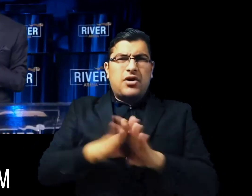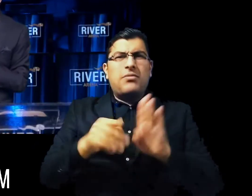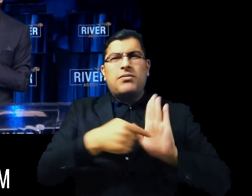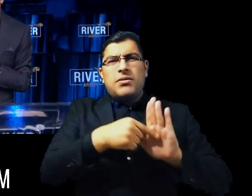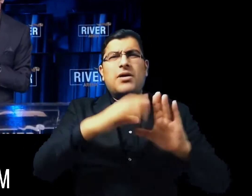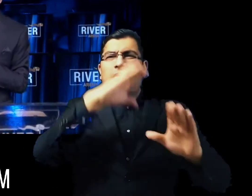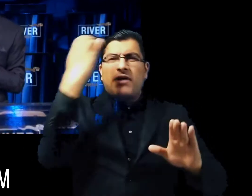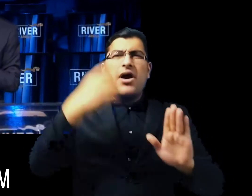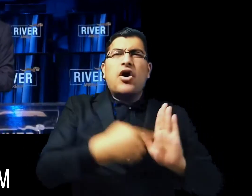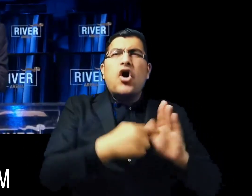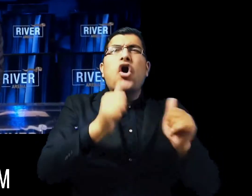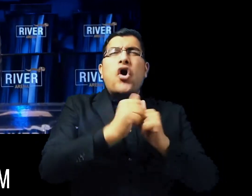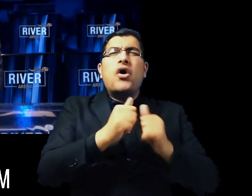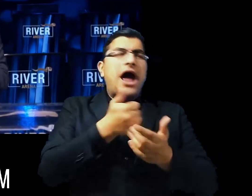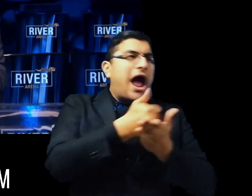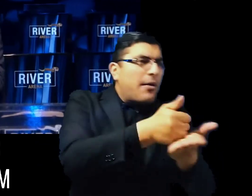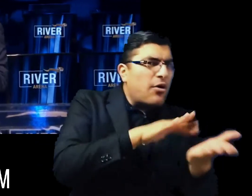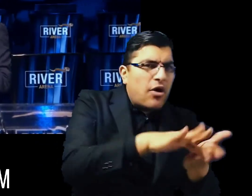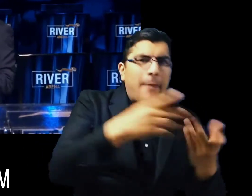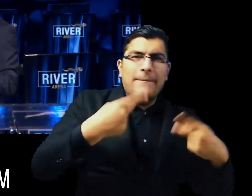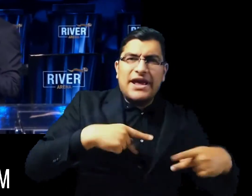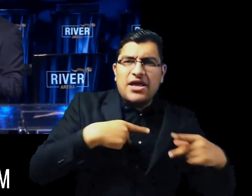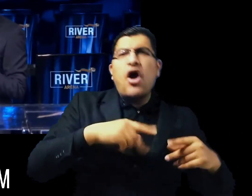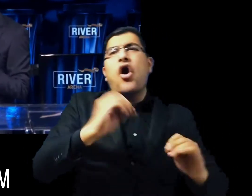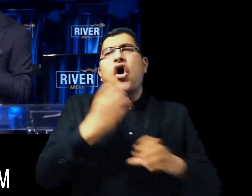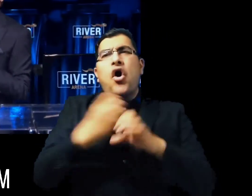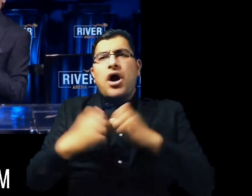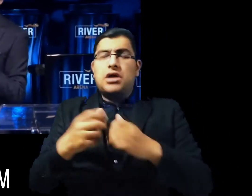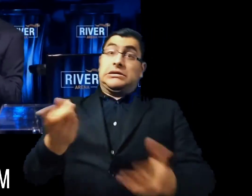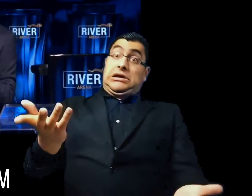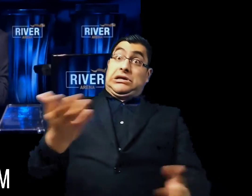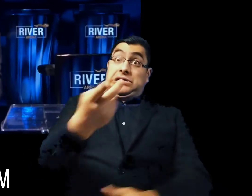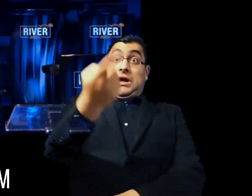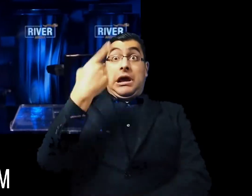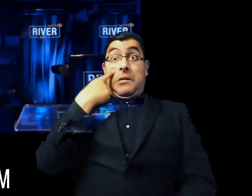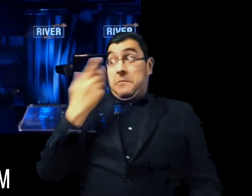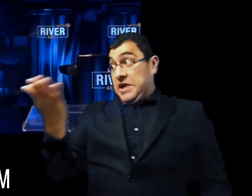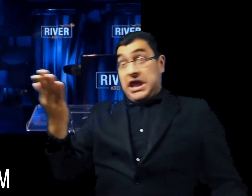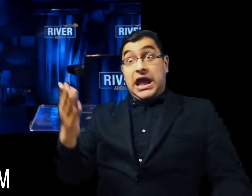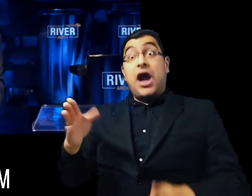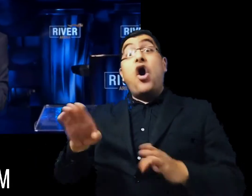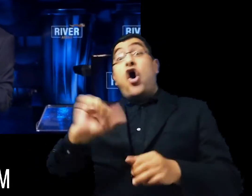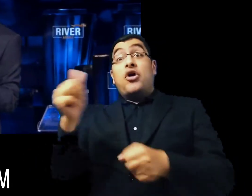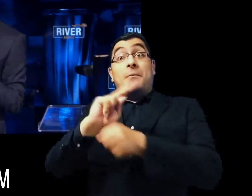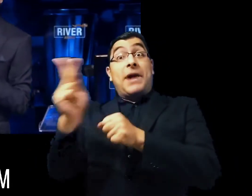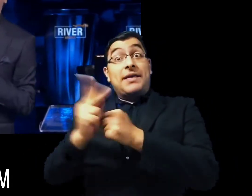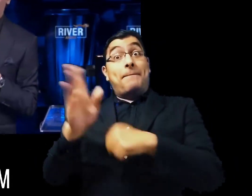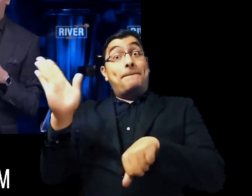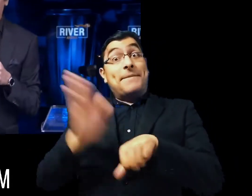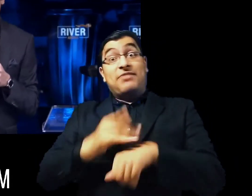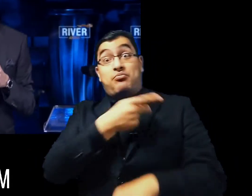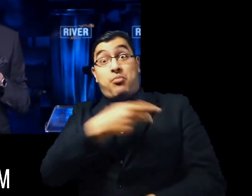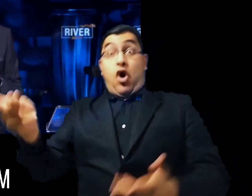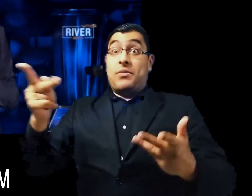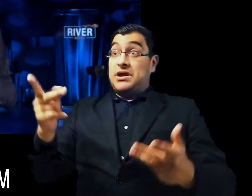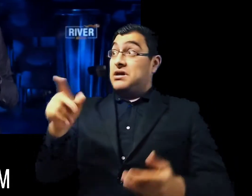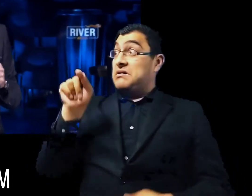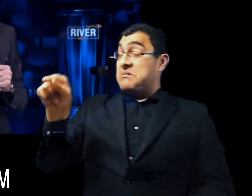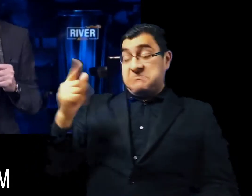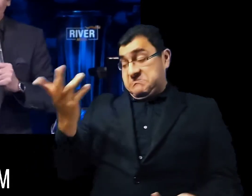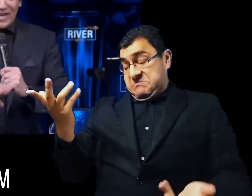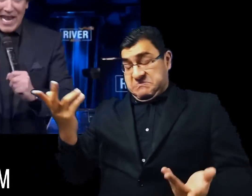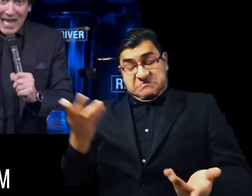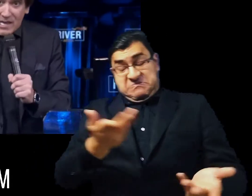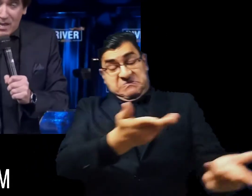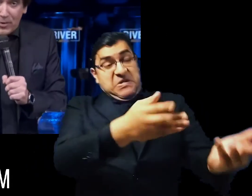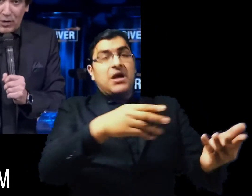veces de ayudas o cosas que hacemos y me ponen, sí, pero no vemos que le des a países más necesitados. Yo no veo mucha necesidad ahí. O